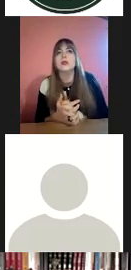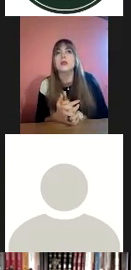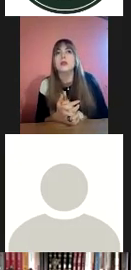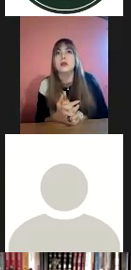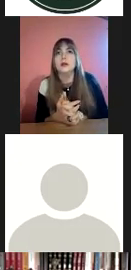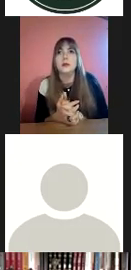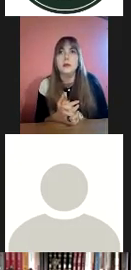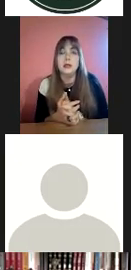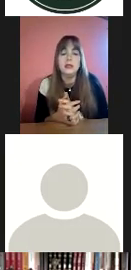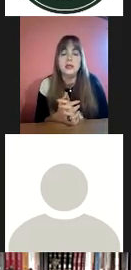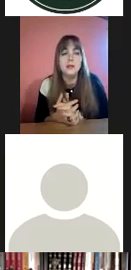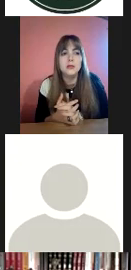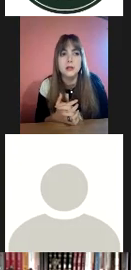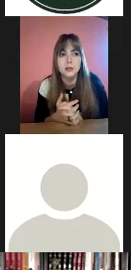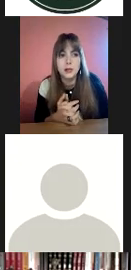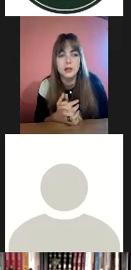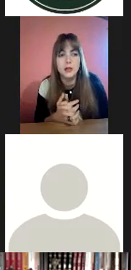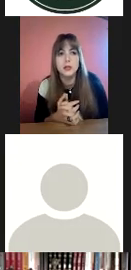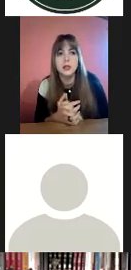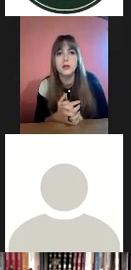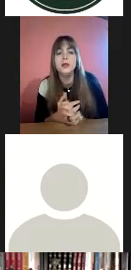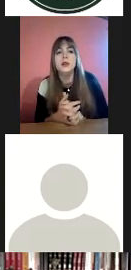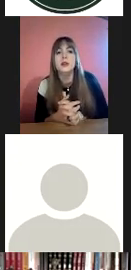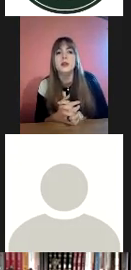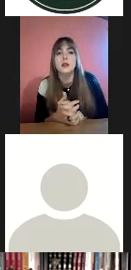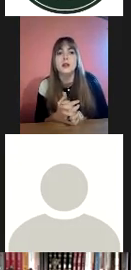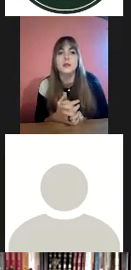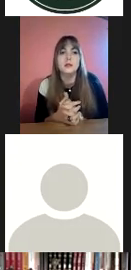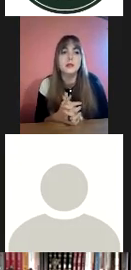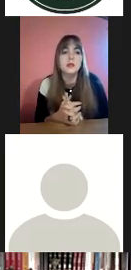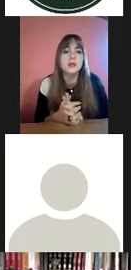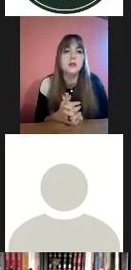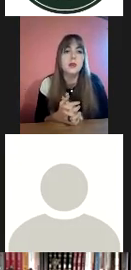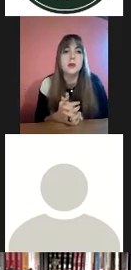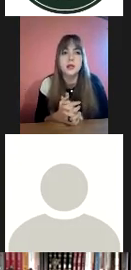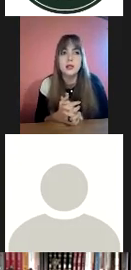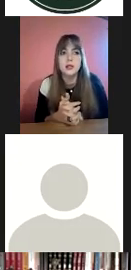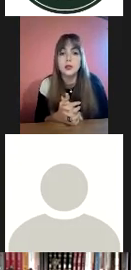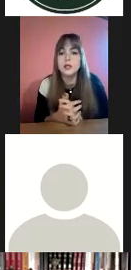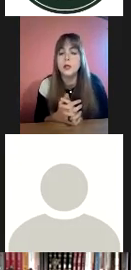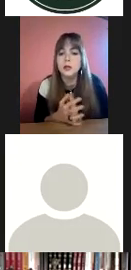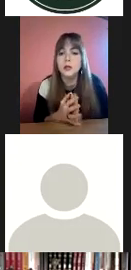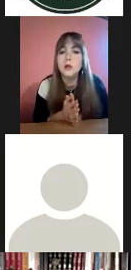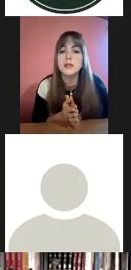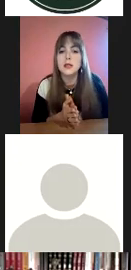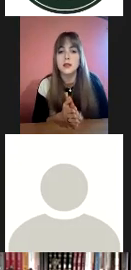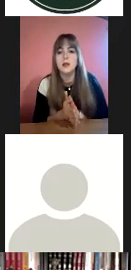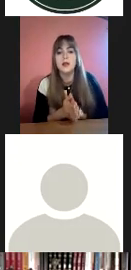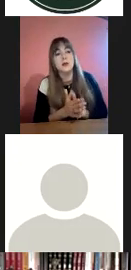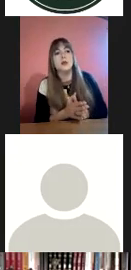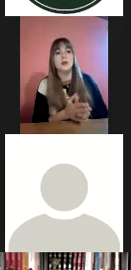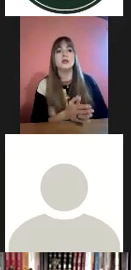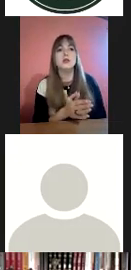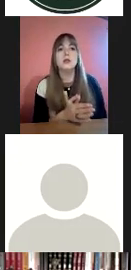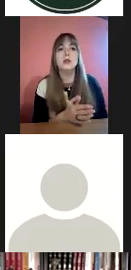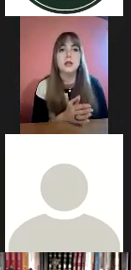Nosotros cuando iniciamos y demás con el proyecto, ¿no? No podíamos creer que dentro de salud, que uno piensa que,